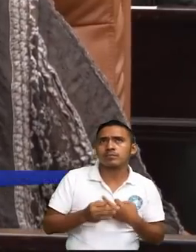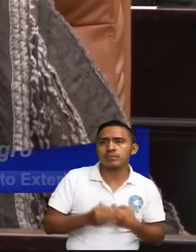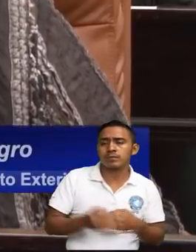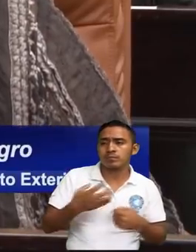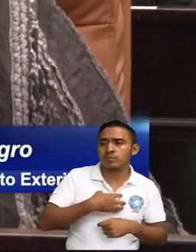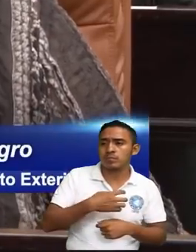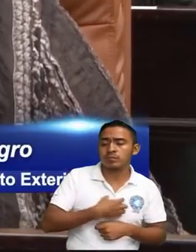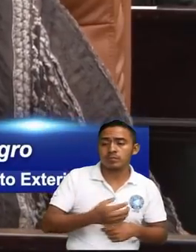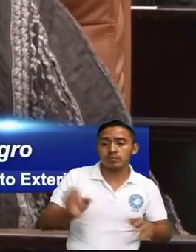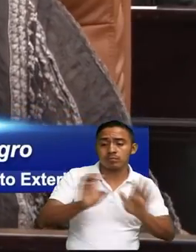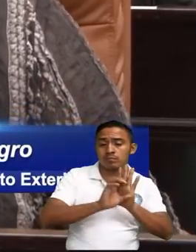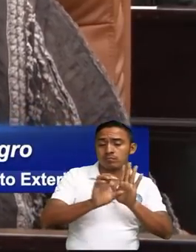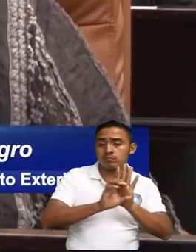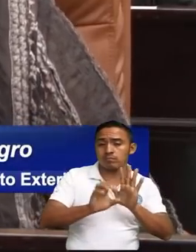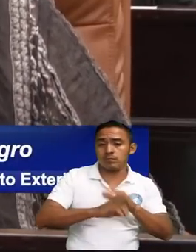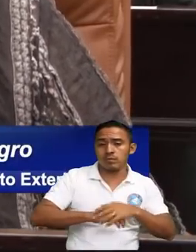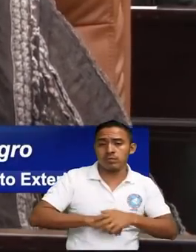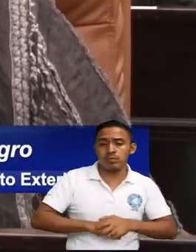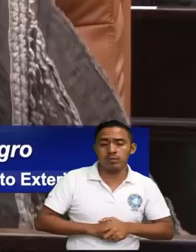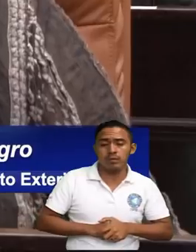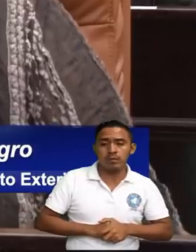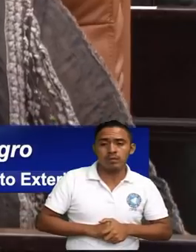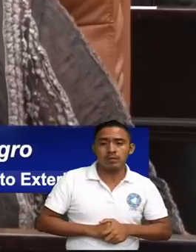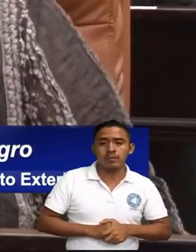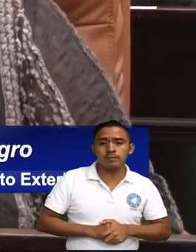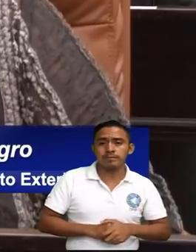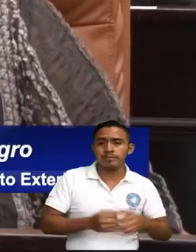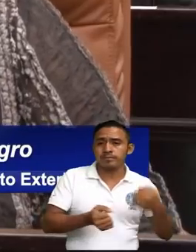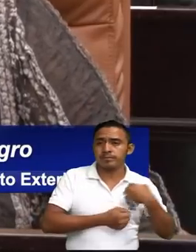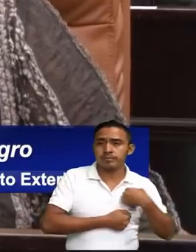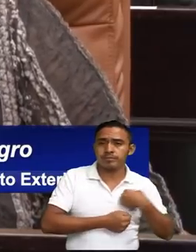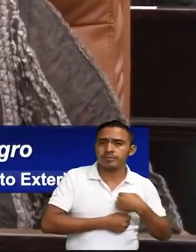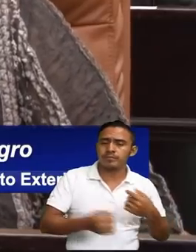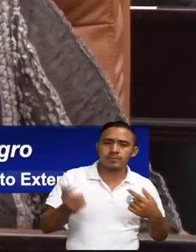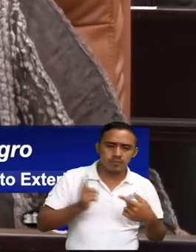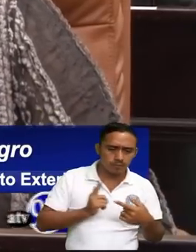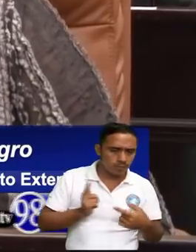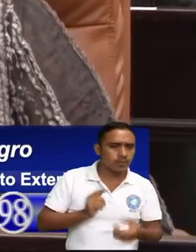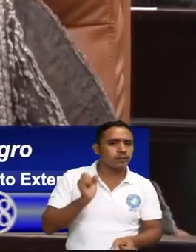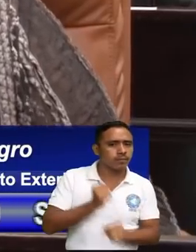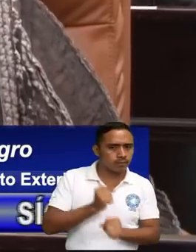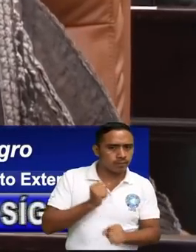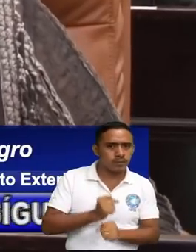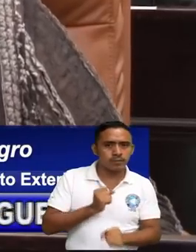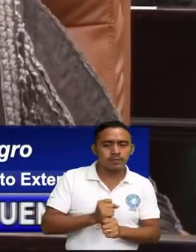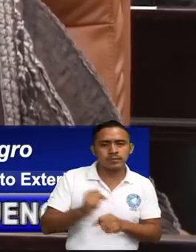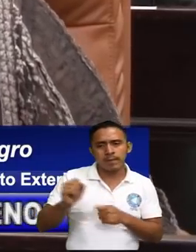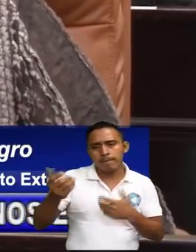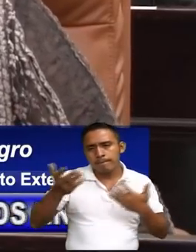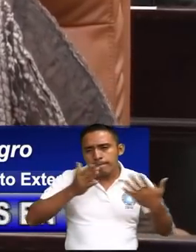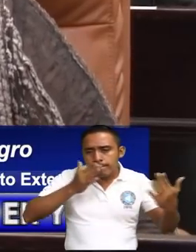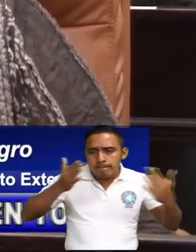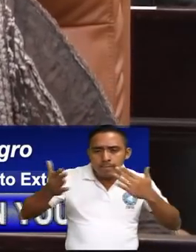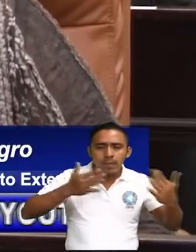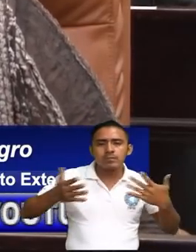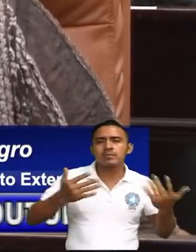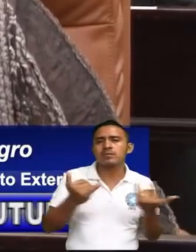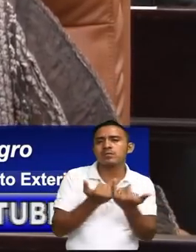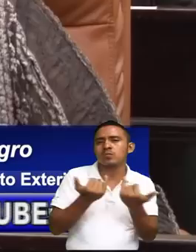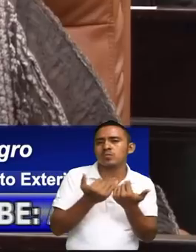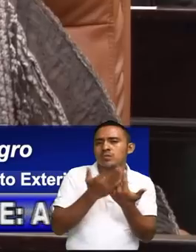constitución y el ejército tiene tareas que son similares y